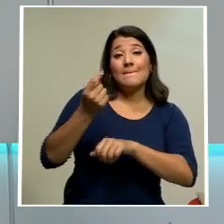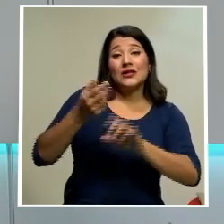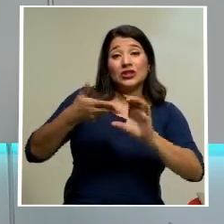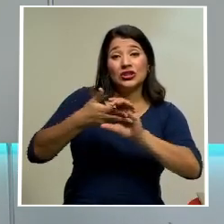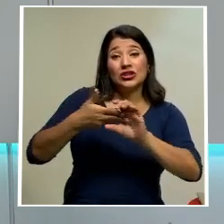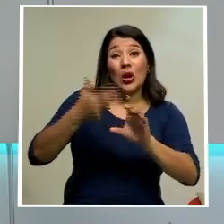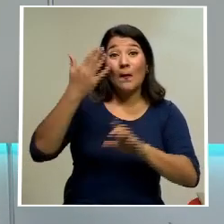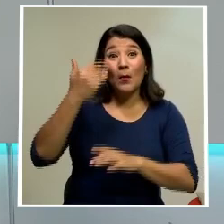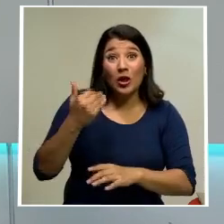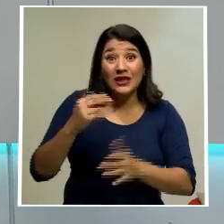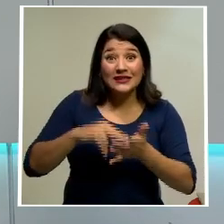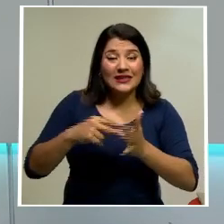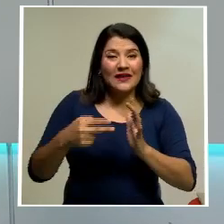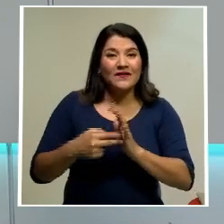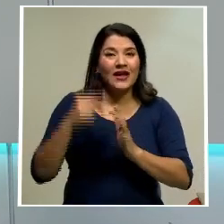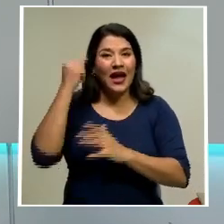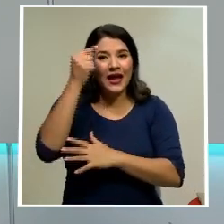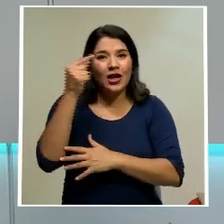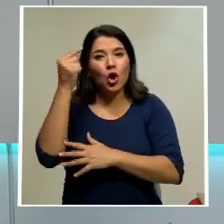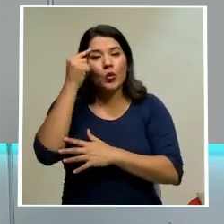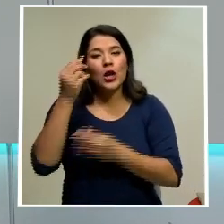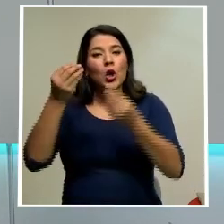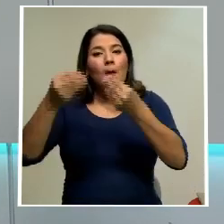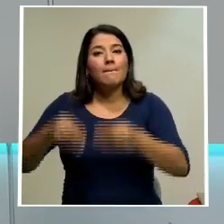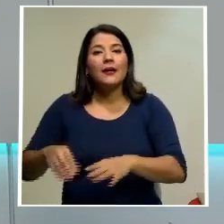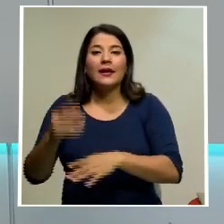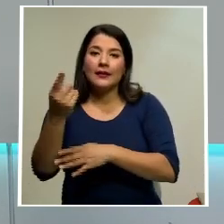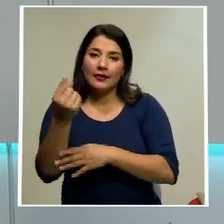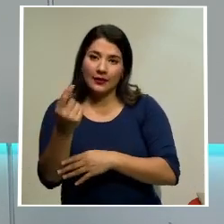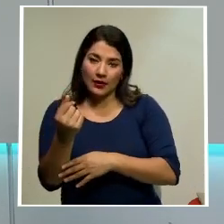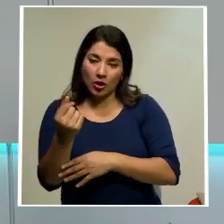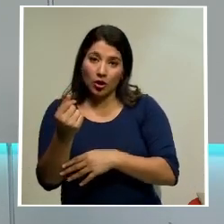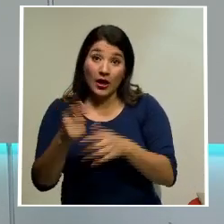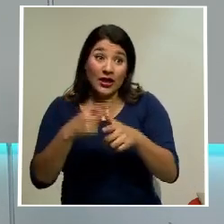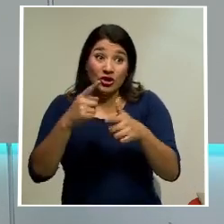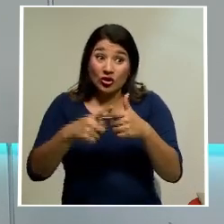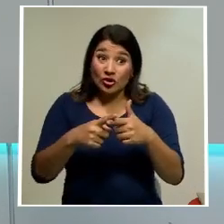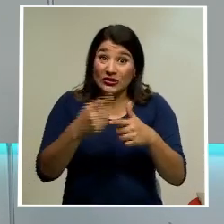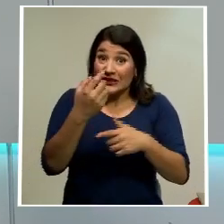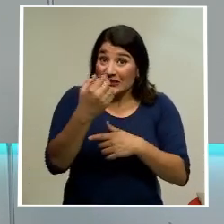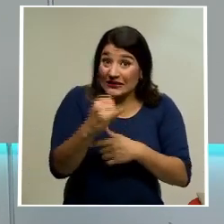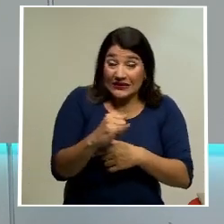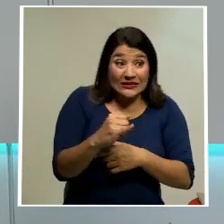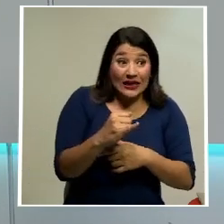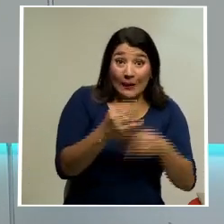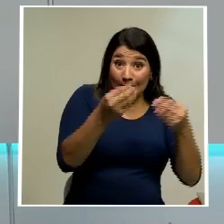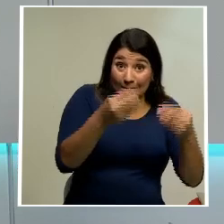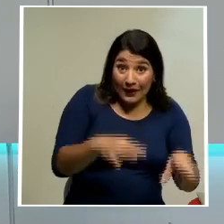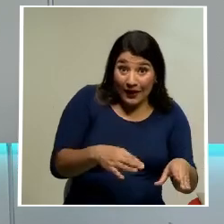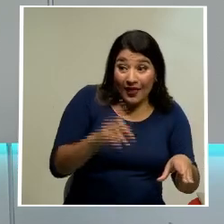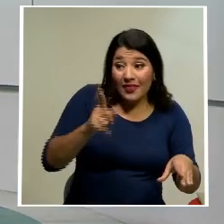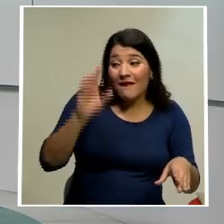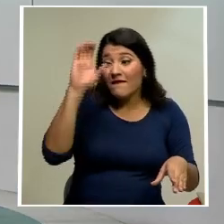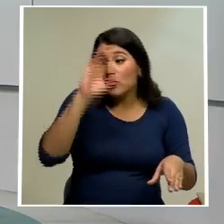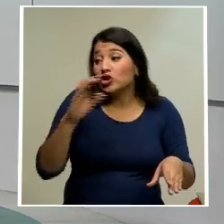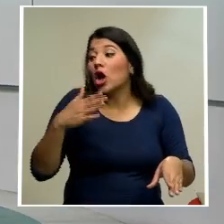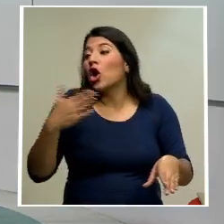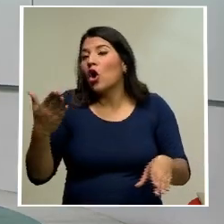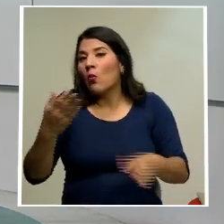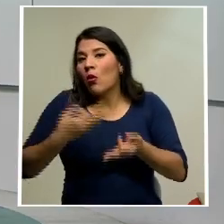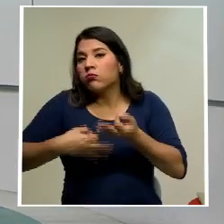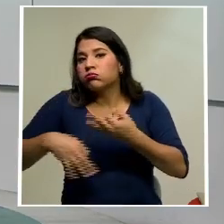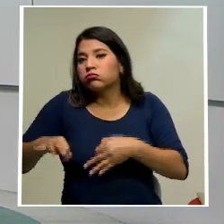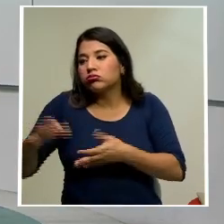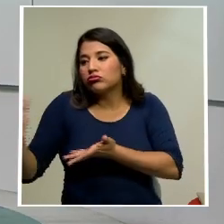se quedaría sin el ingreso de ese dinero y debería de sustituirlo a través de otra alternativa. Aisel. Gracias, Ana